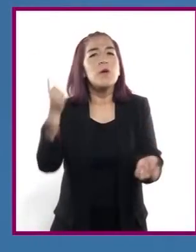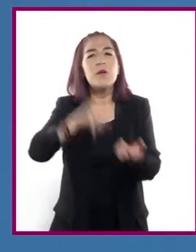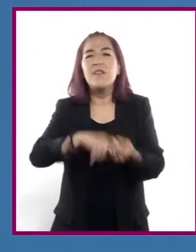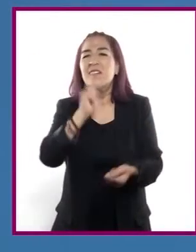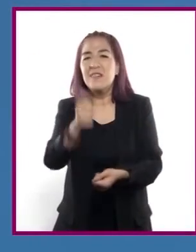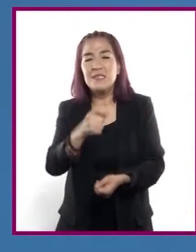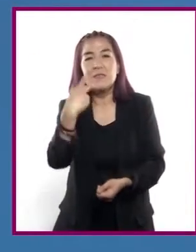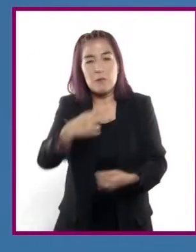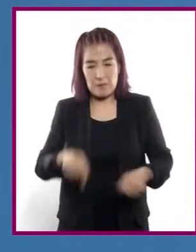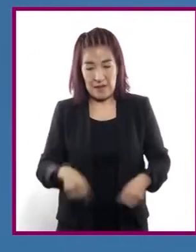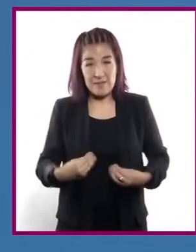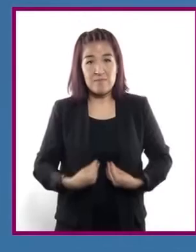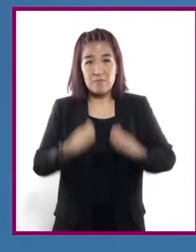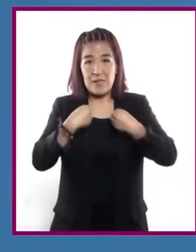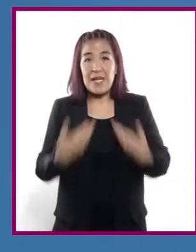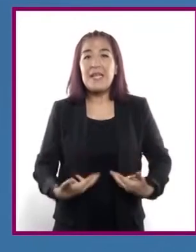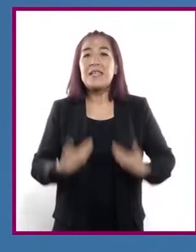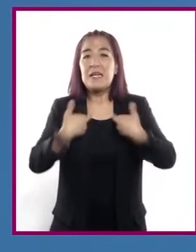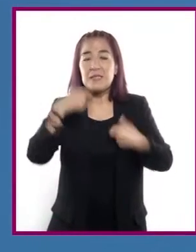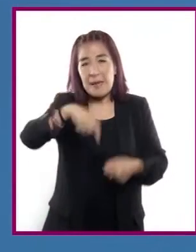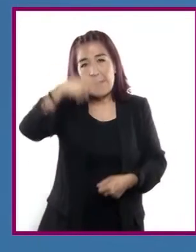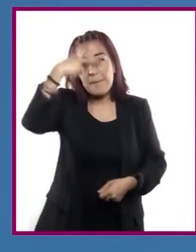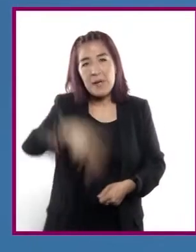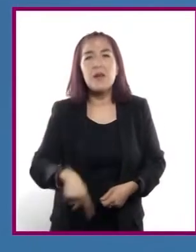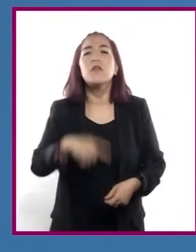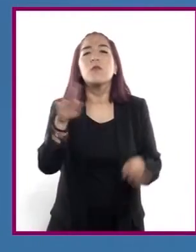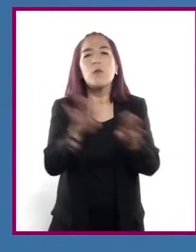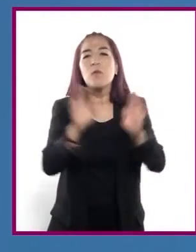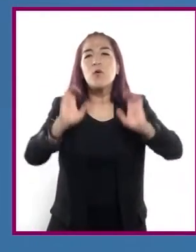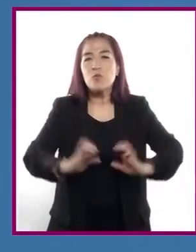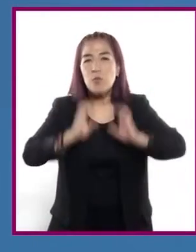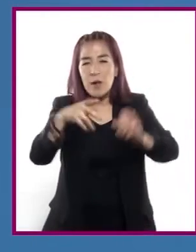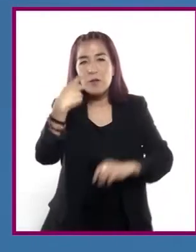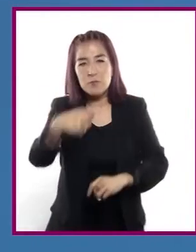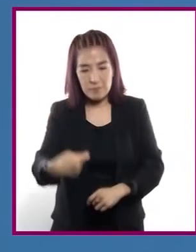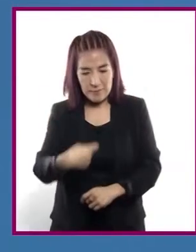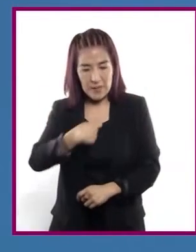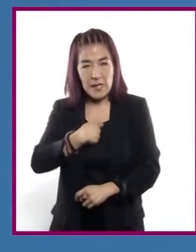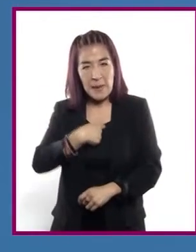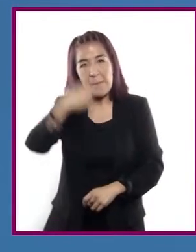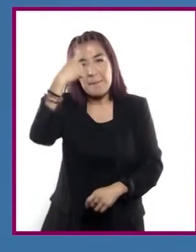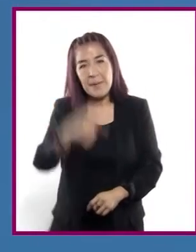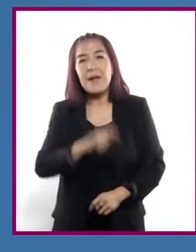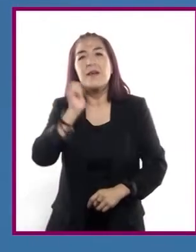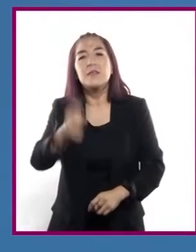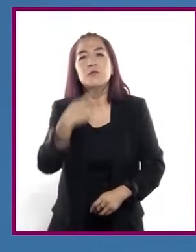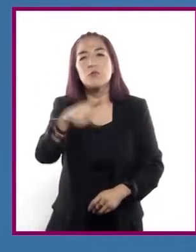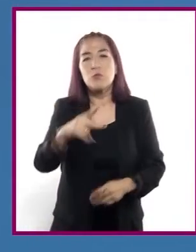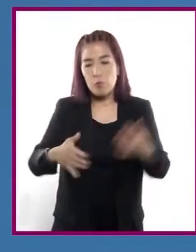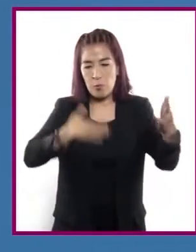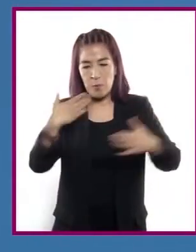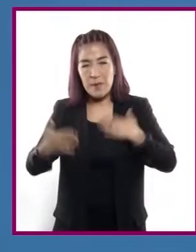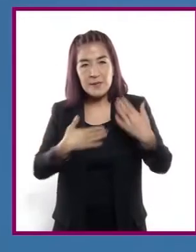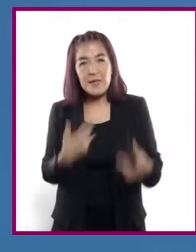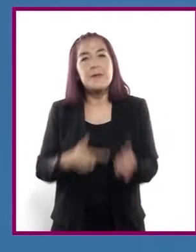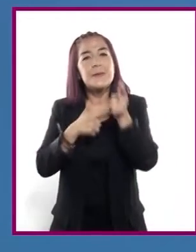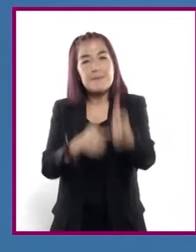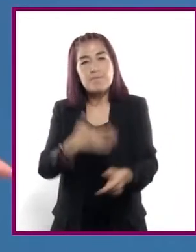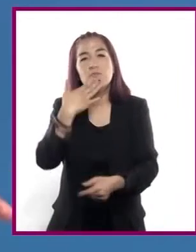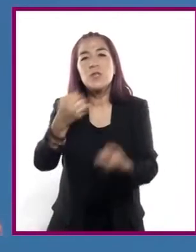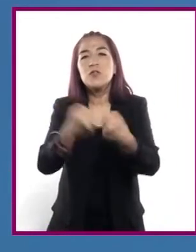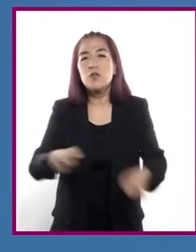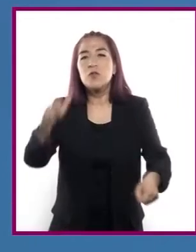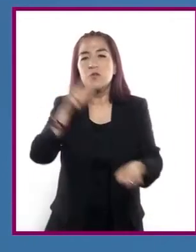establecido su residencia en México, conservando sus identidades y enriqueciendo la convivencia y coexistencia